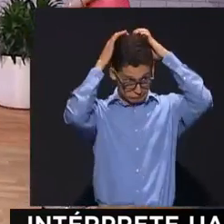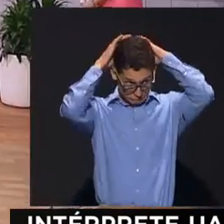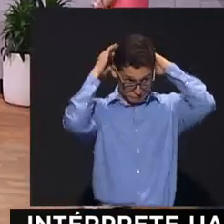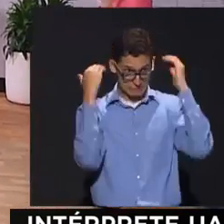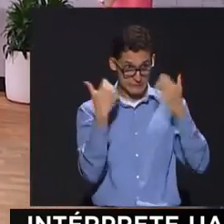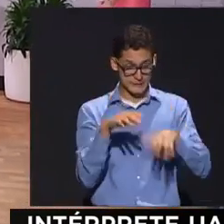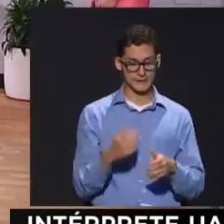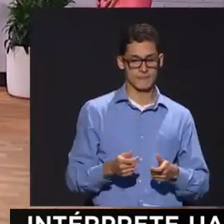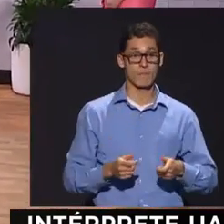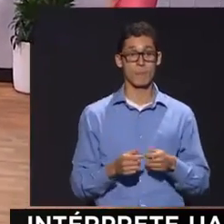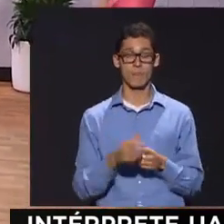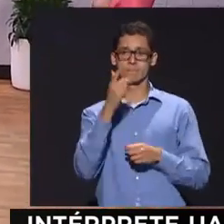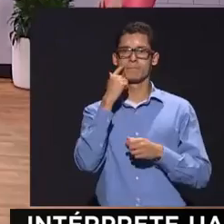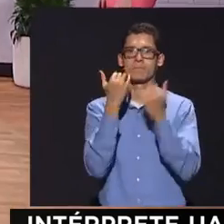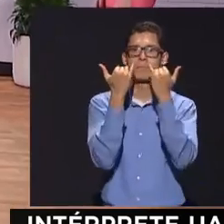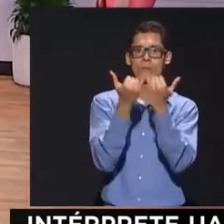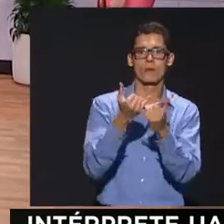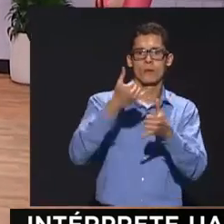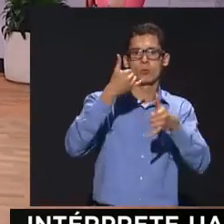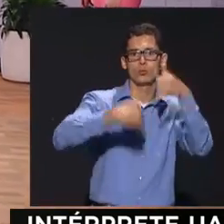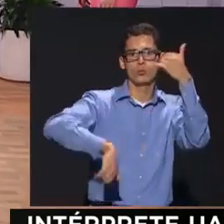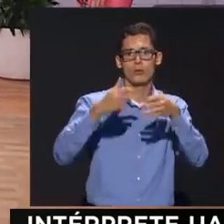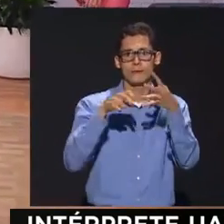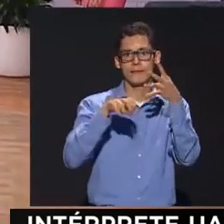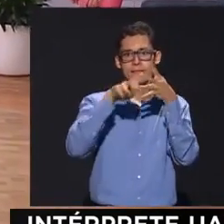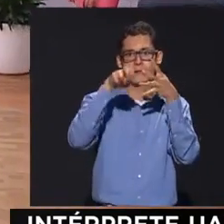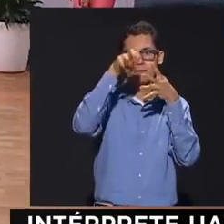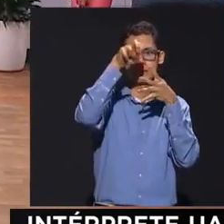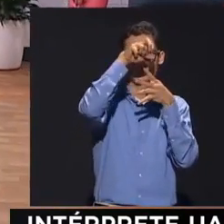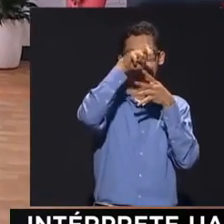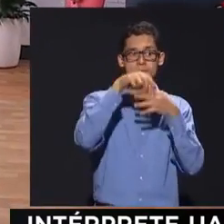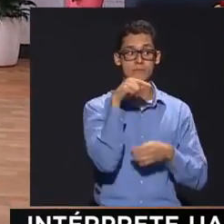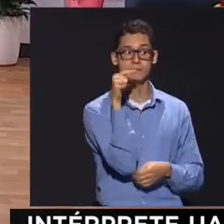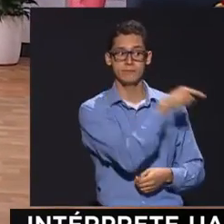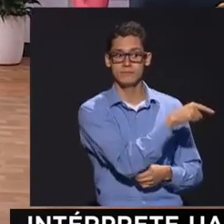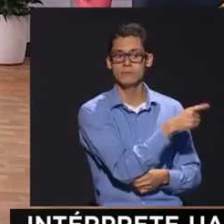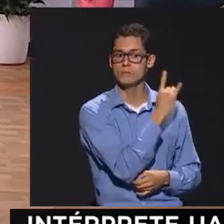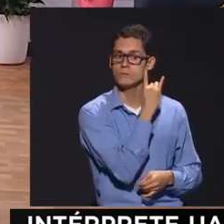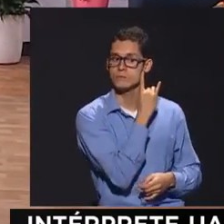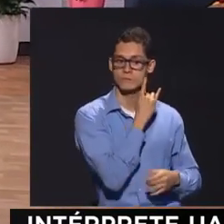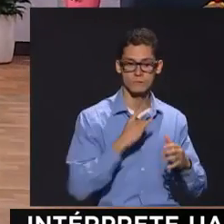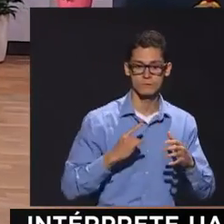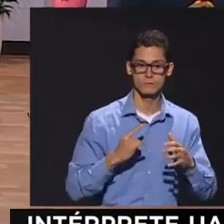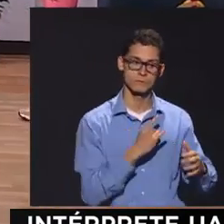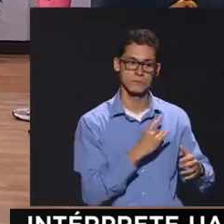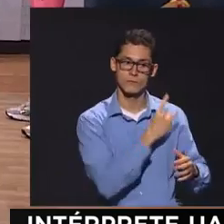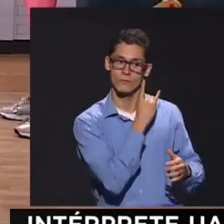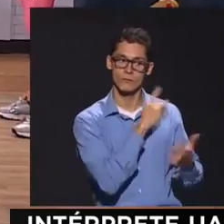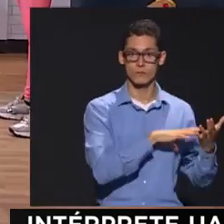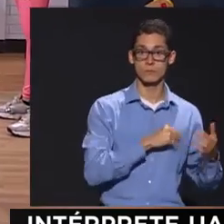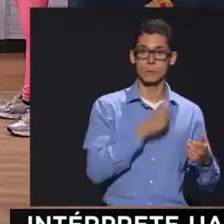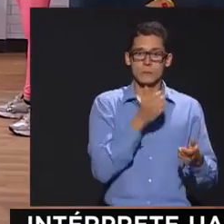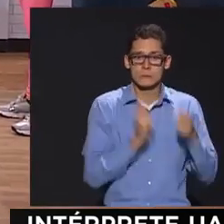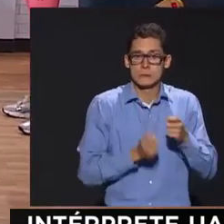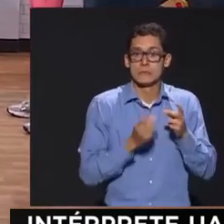son juegos de retos el reto es que david nos haga mover con su ritmo si lo hace muy rápido muy